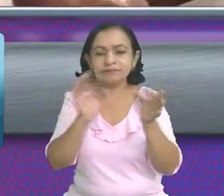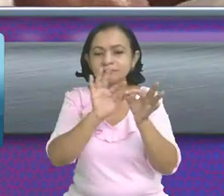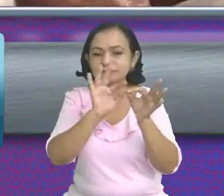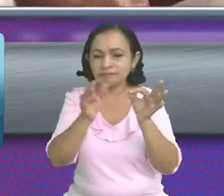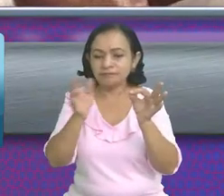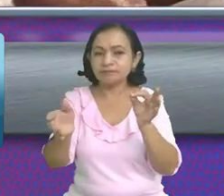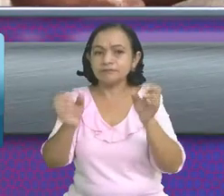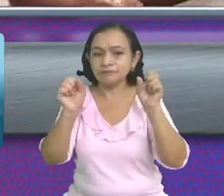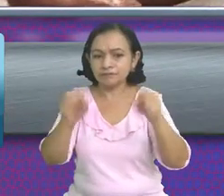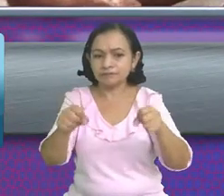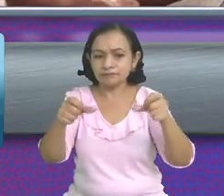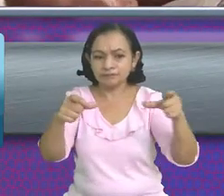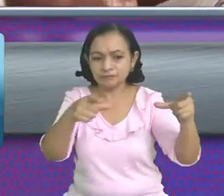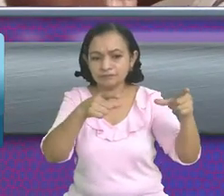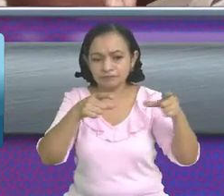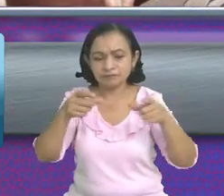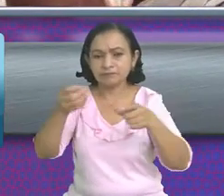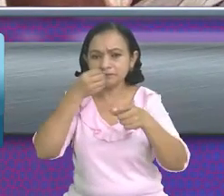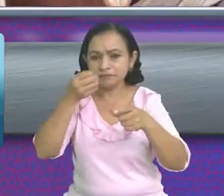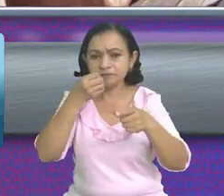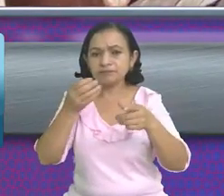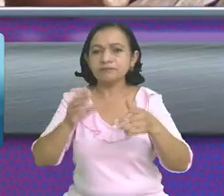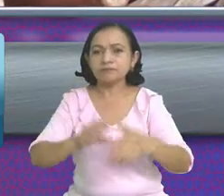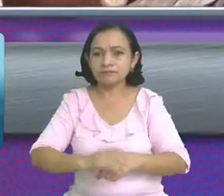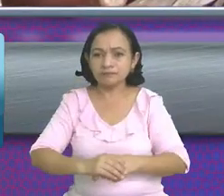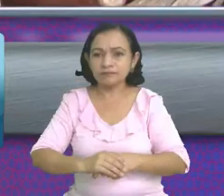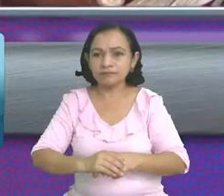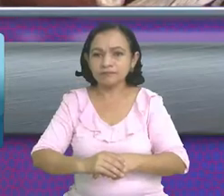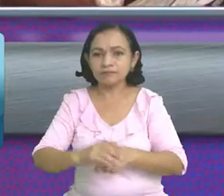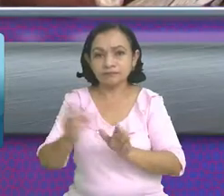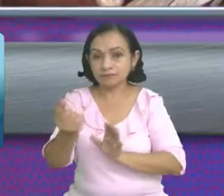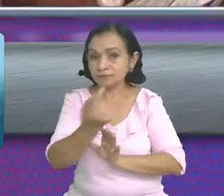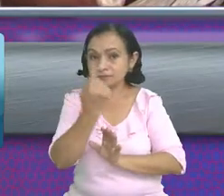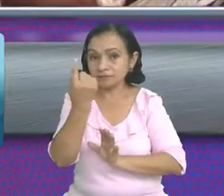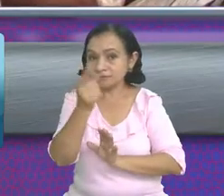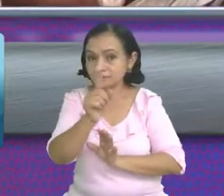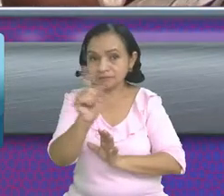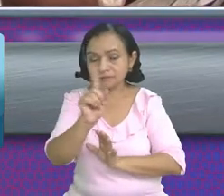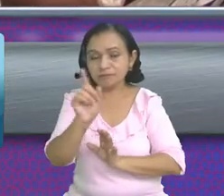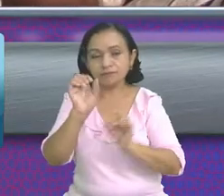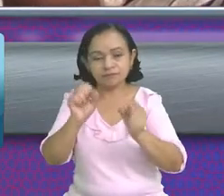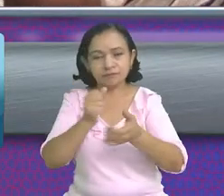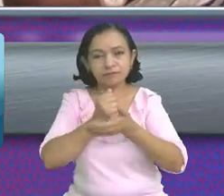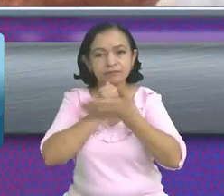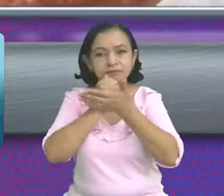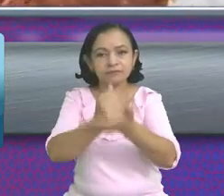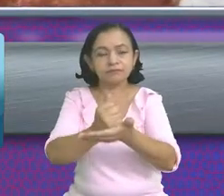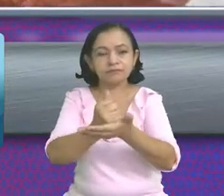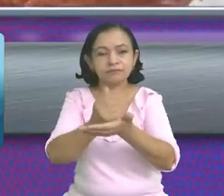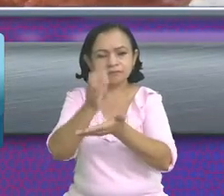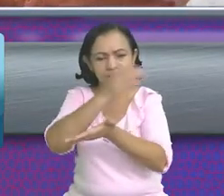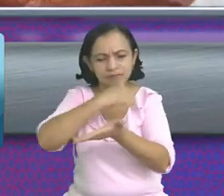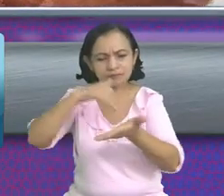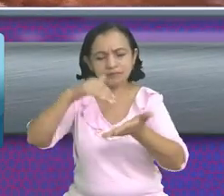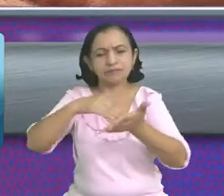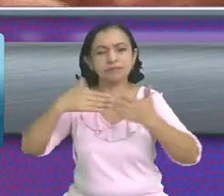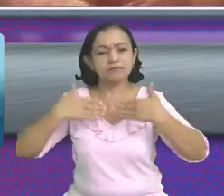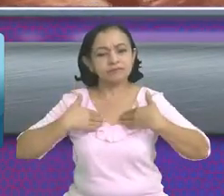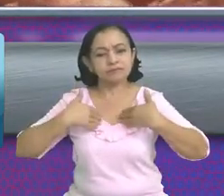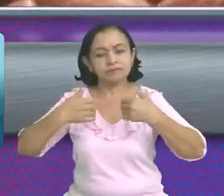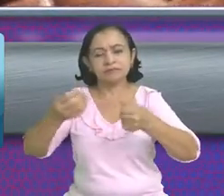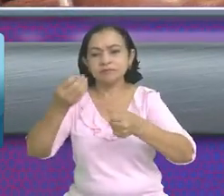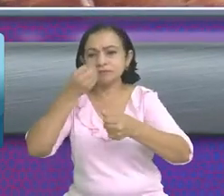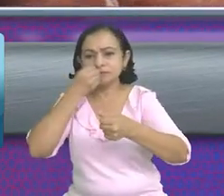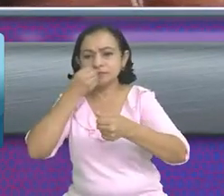frutos que podemos hacer juegos con ellos. Así es que no está solo, lo podemos ayudar. Hay algunos centros de salud, incluso hay